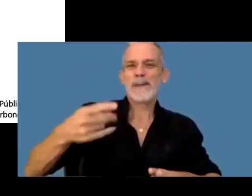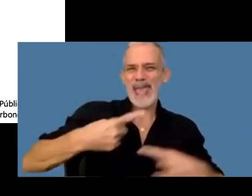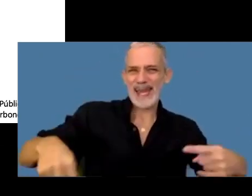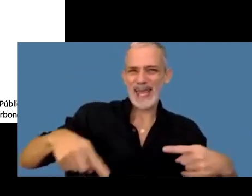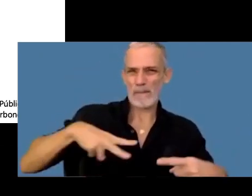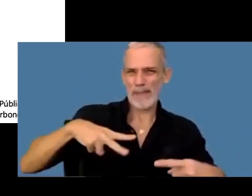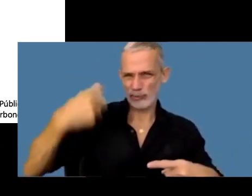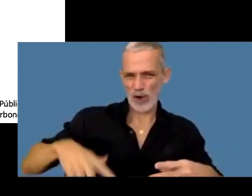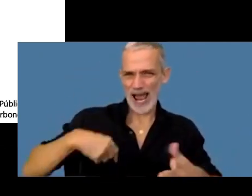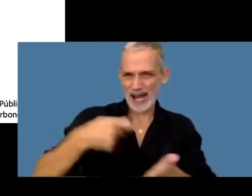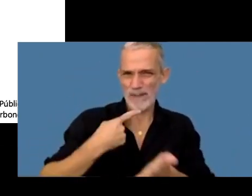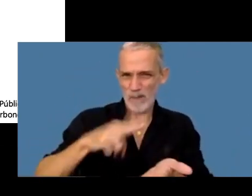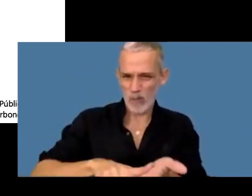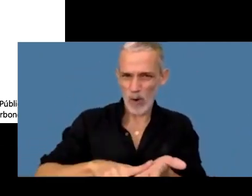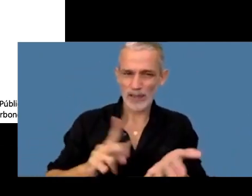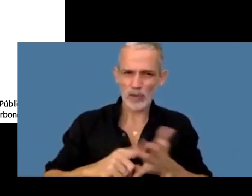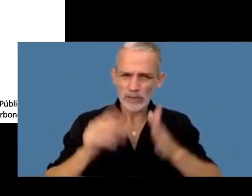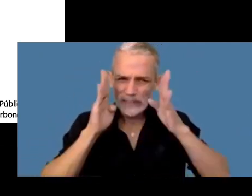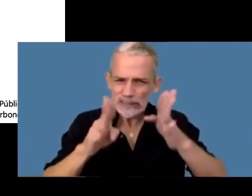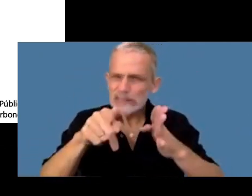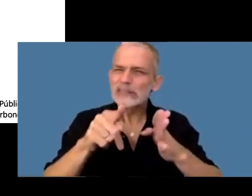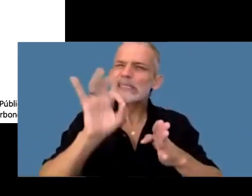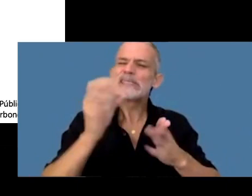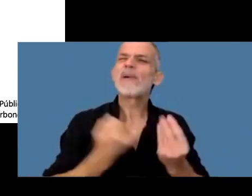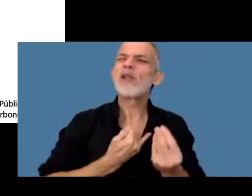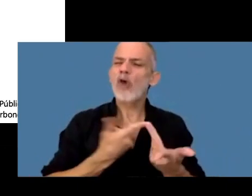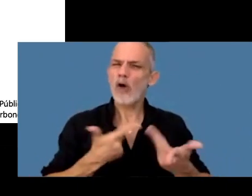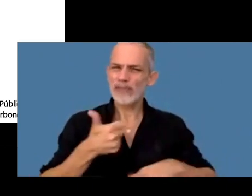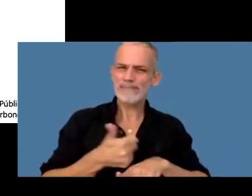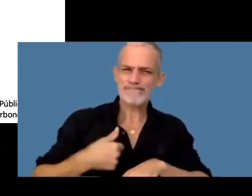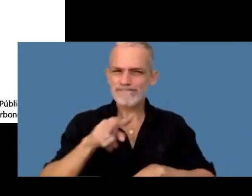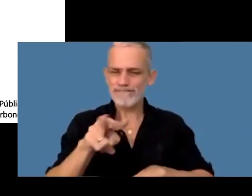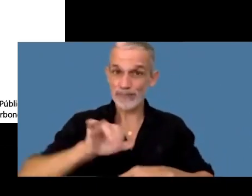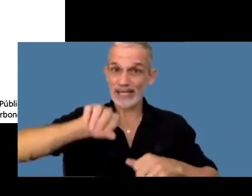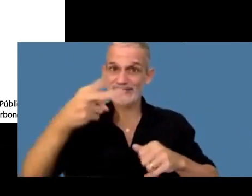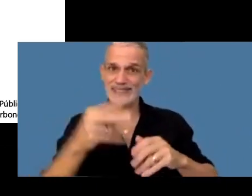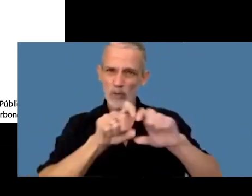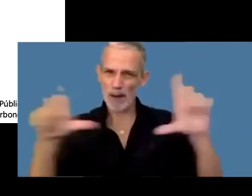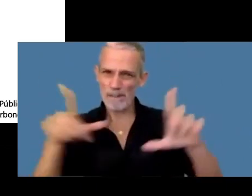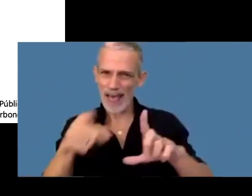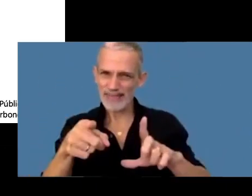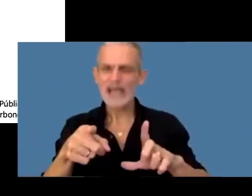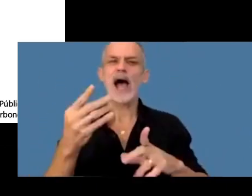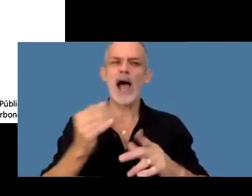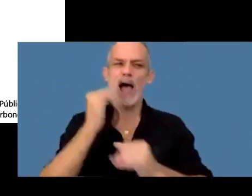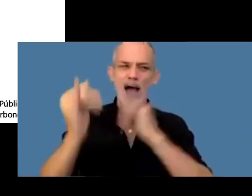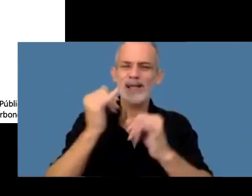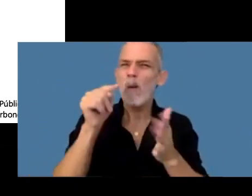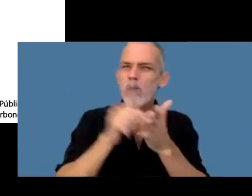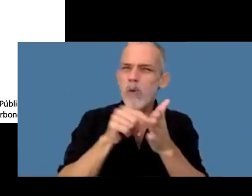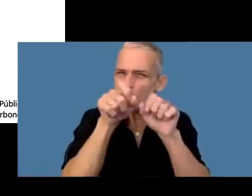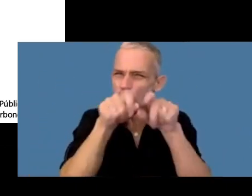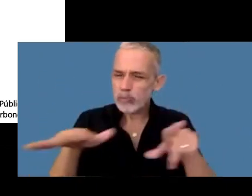del foco en los que estamos viendo, para saber dónde estamos ubicados, y en la segunda pantalla vamos a desarrollar ese punto. Pago a cuenta de